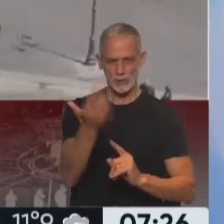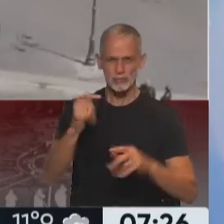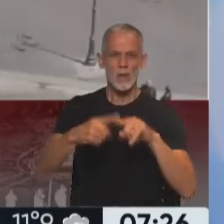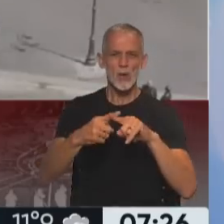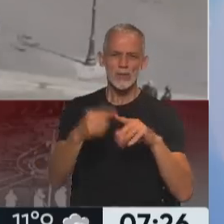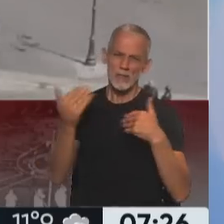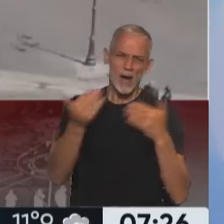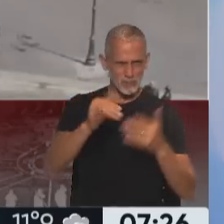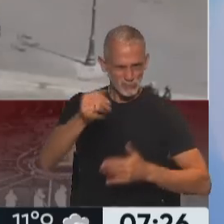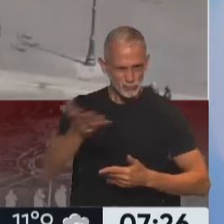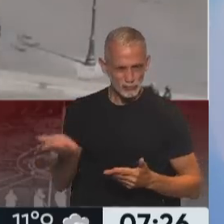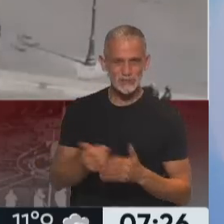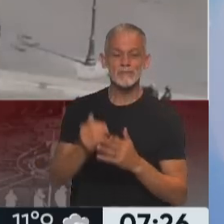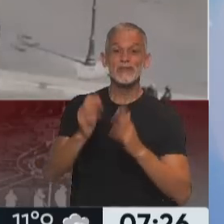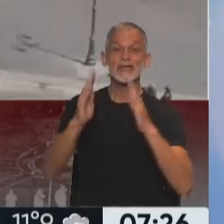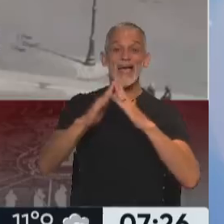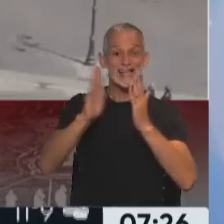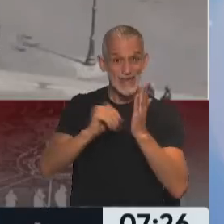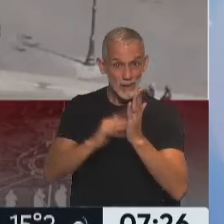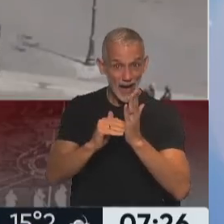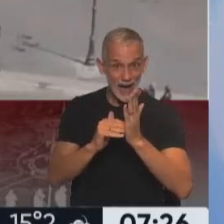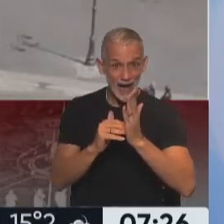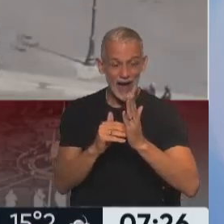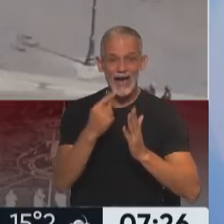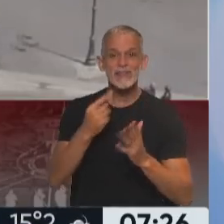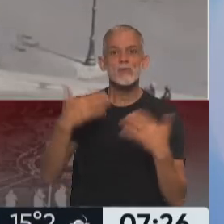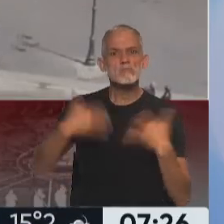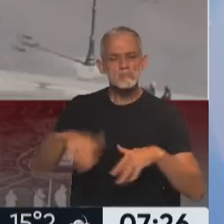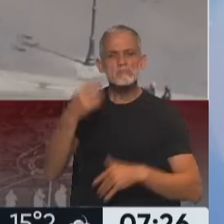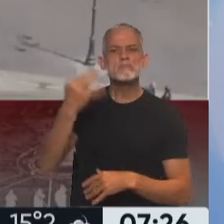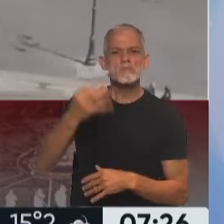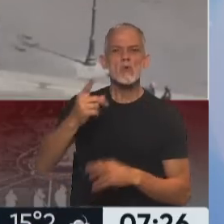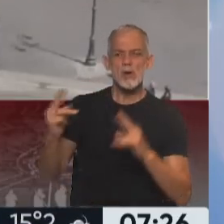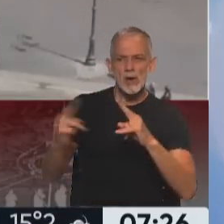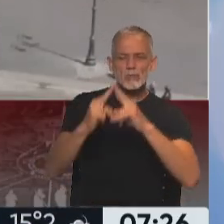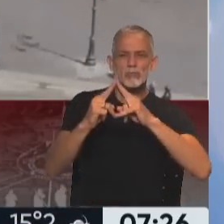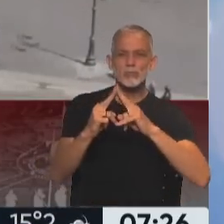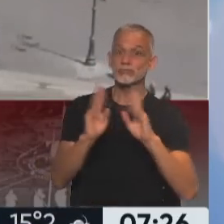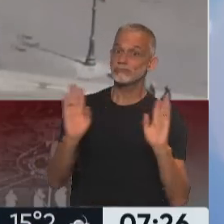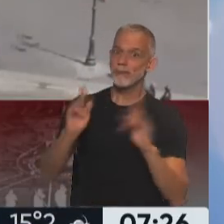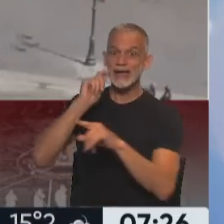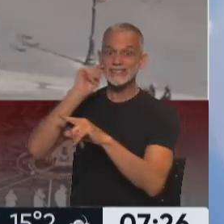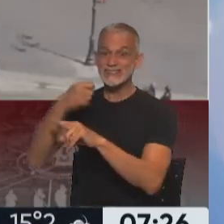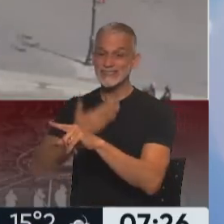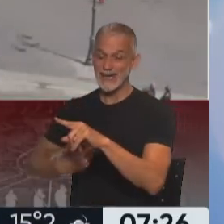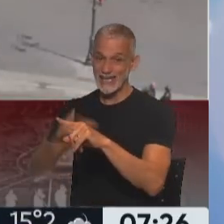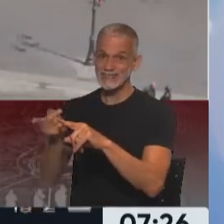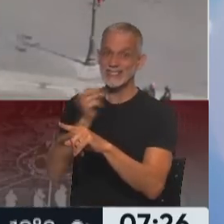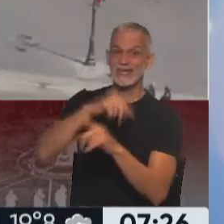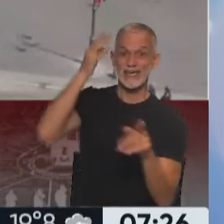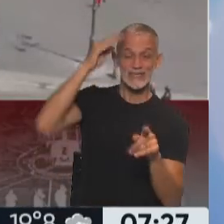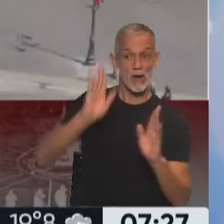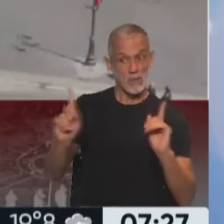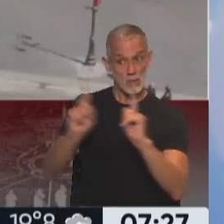geopolítica. Y para cerrar, desde la Casa Blanca dicen que fue muy productivo el encuentro entre Zelensky y Trump, así que quizás algo